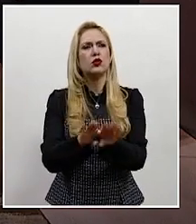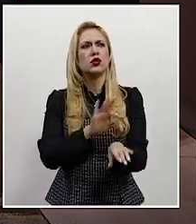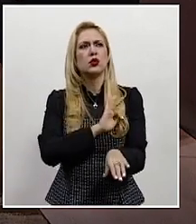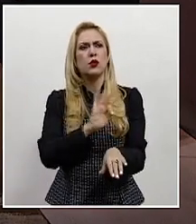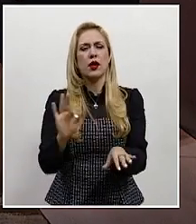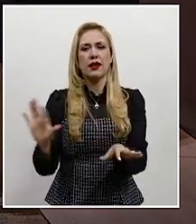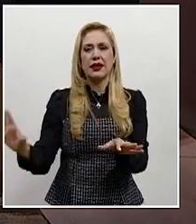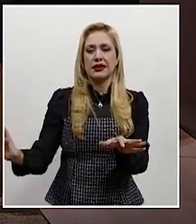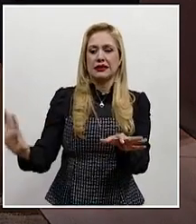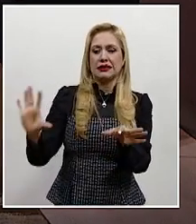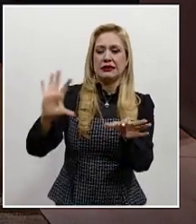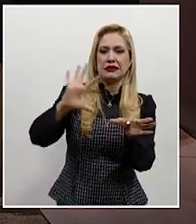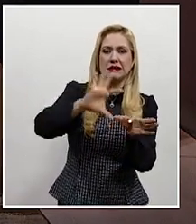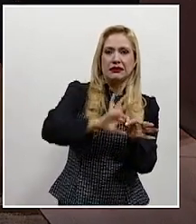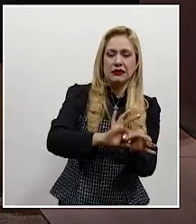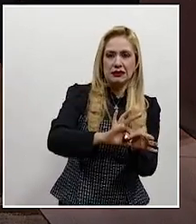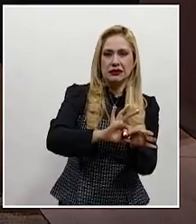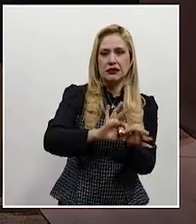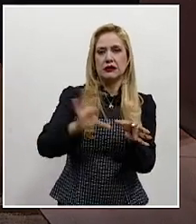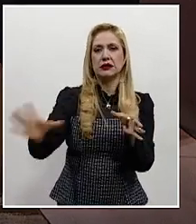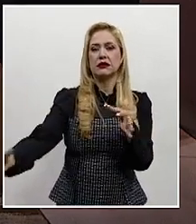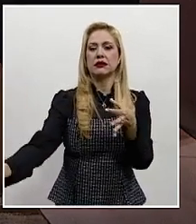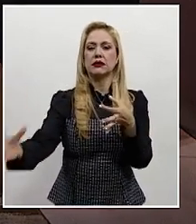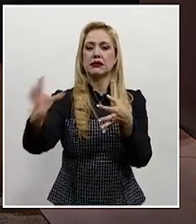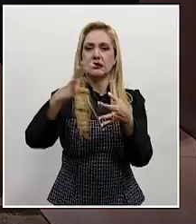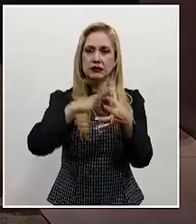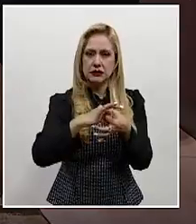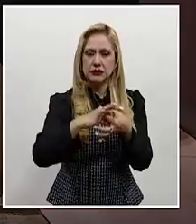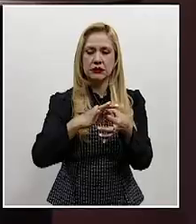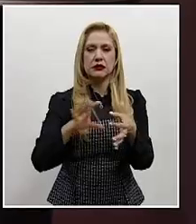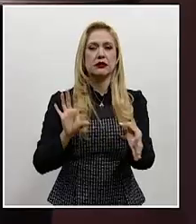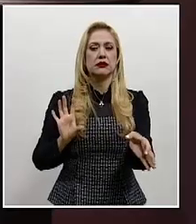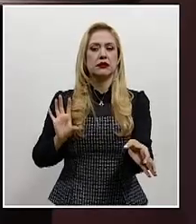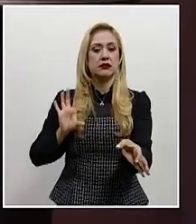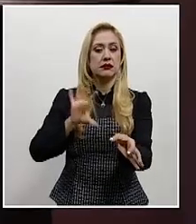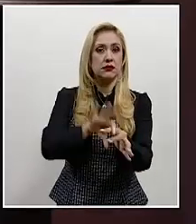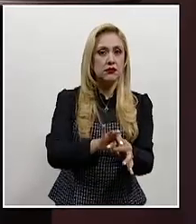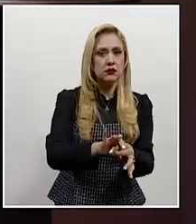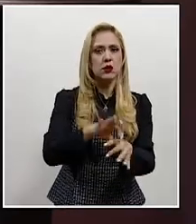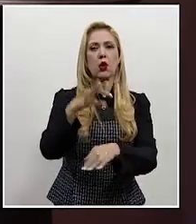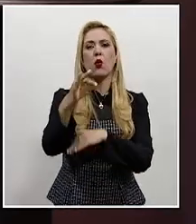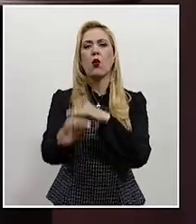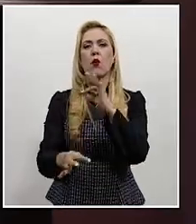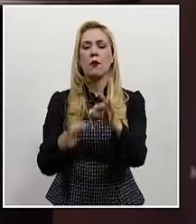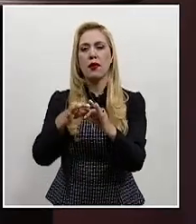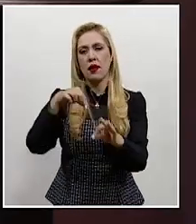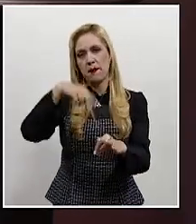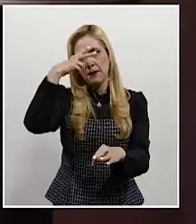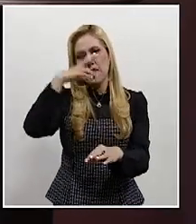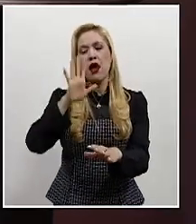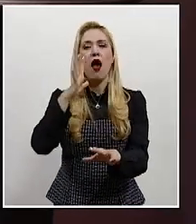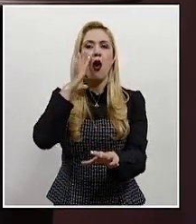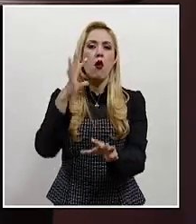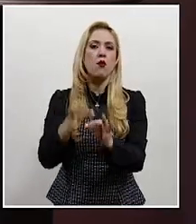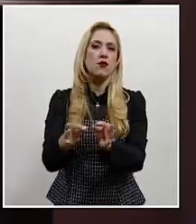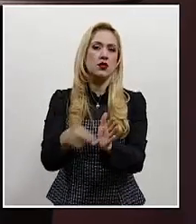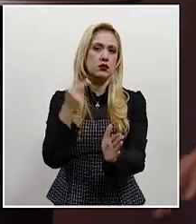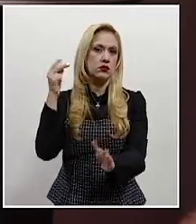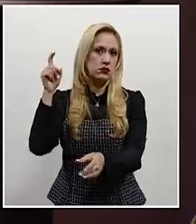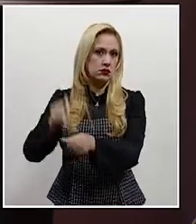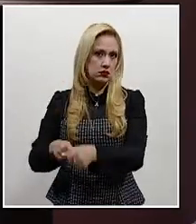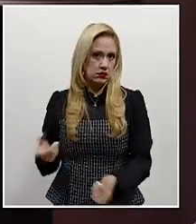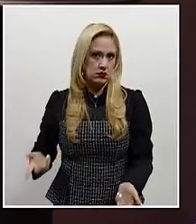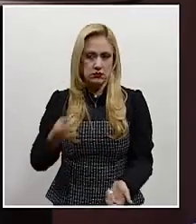ir armonizando en aras precisamente de dar cumplimiento como país a estos compromisos que, como dijo bien